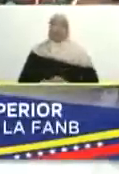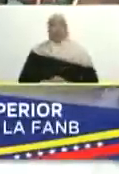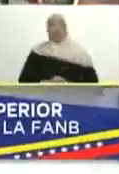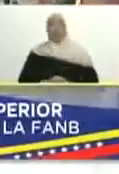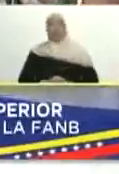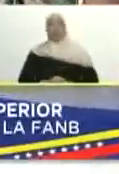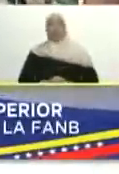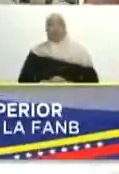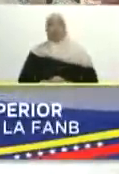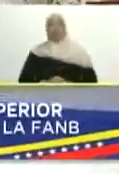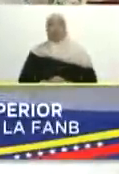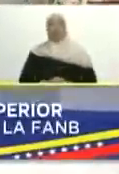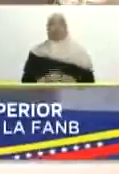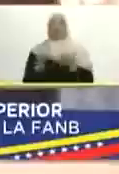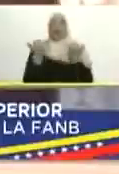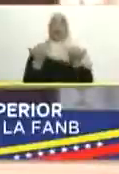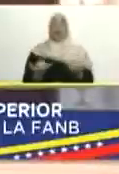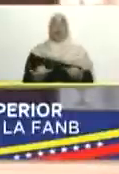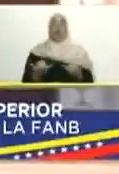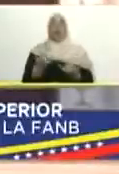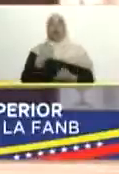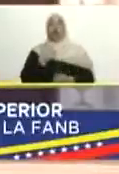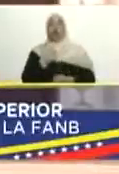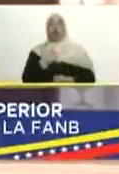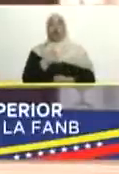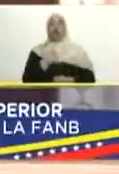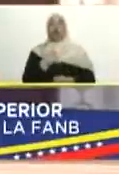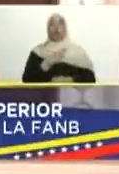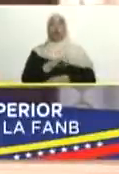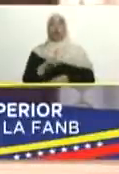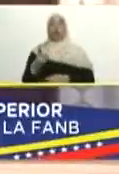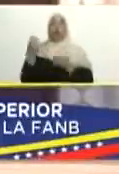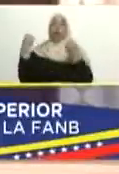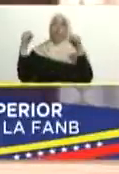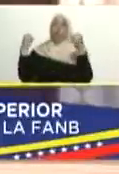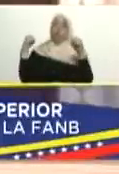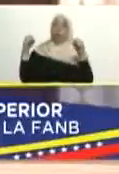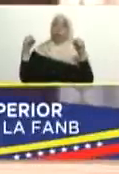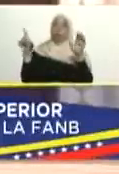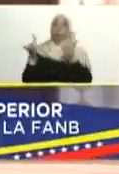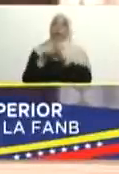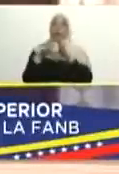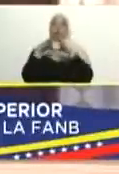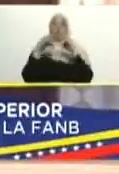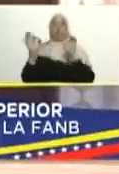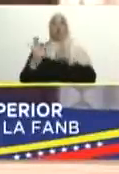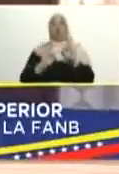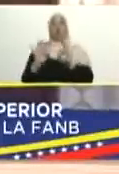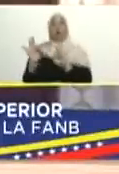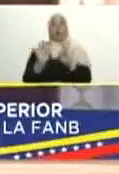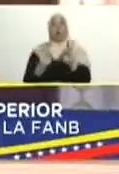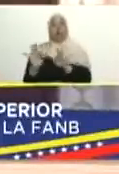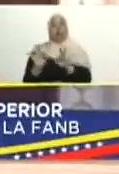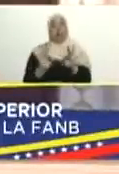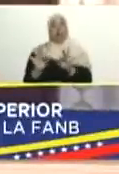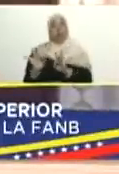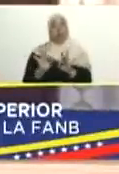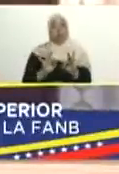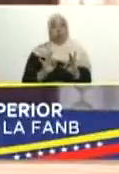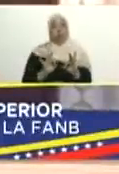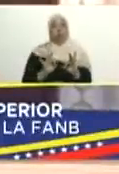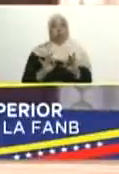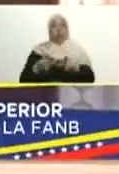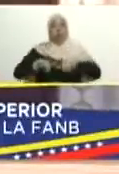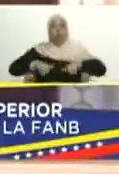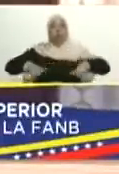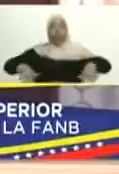Y bueno, ya he dado la orden de activar todos los preparativos territoriales para